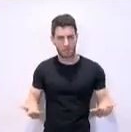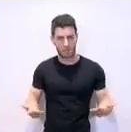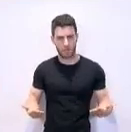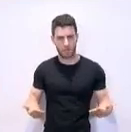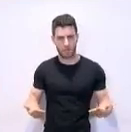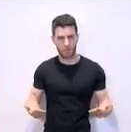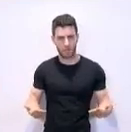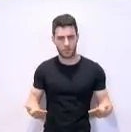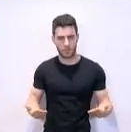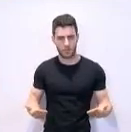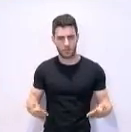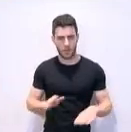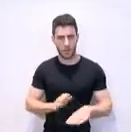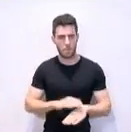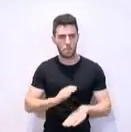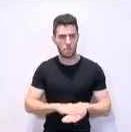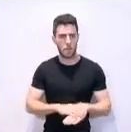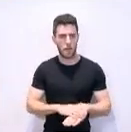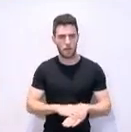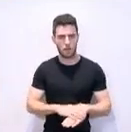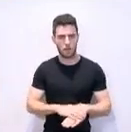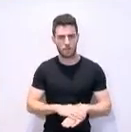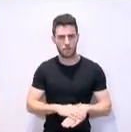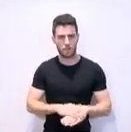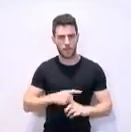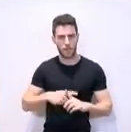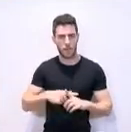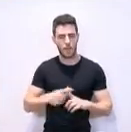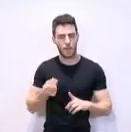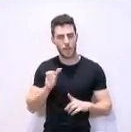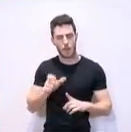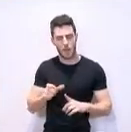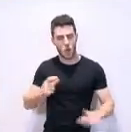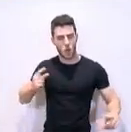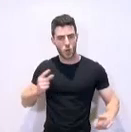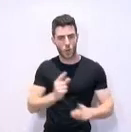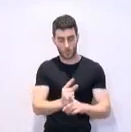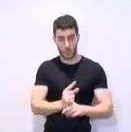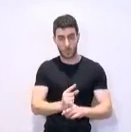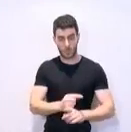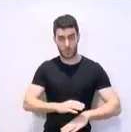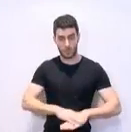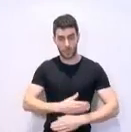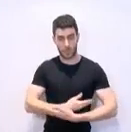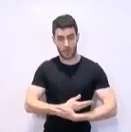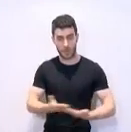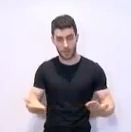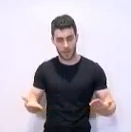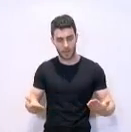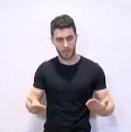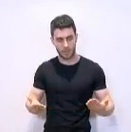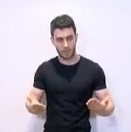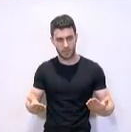ataca directamente a este nivel de precios, que se garantiza